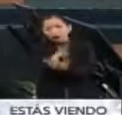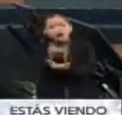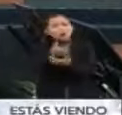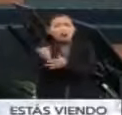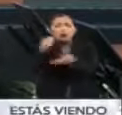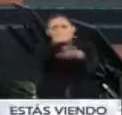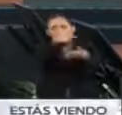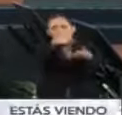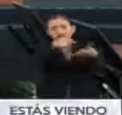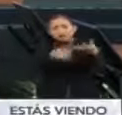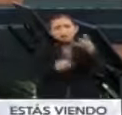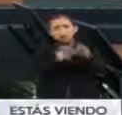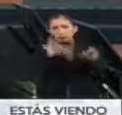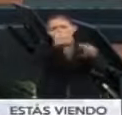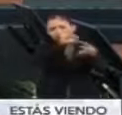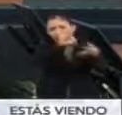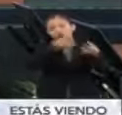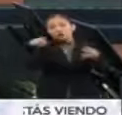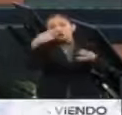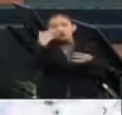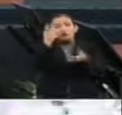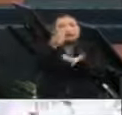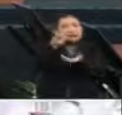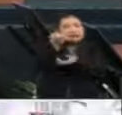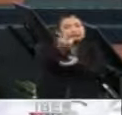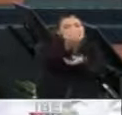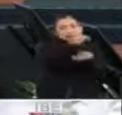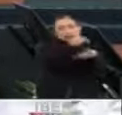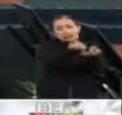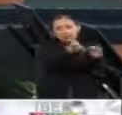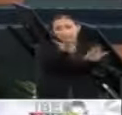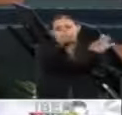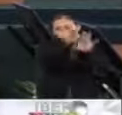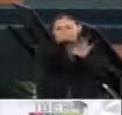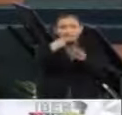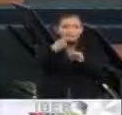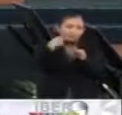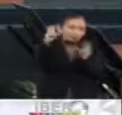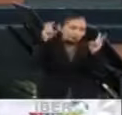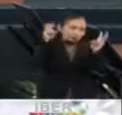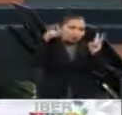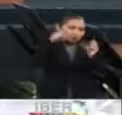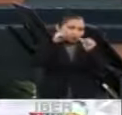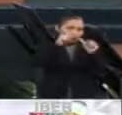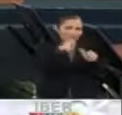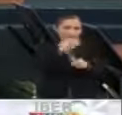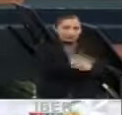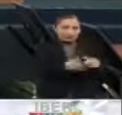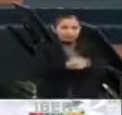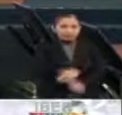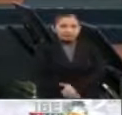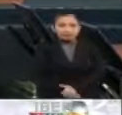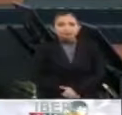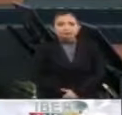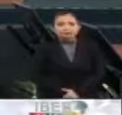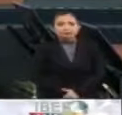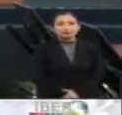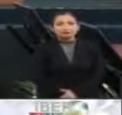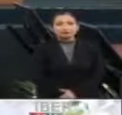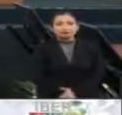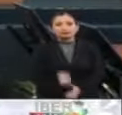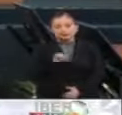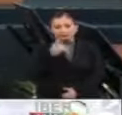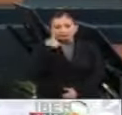cuáles son los puntos centrales o los que usted destacaría, los relevantes que se tomaron en consideración esta tarde.